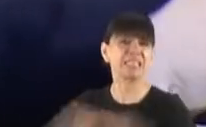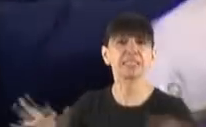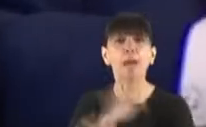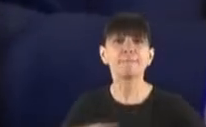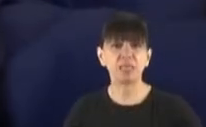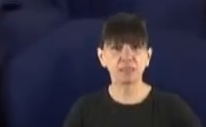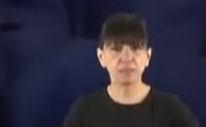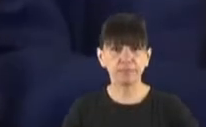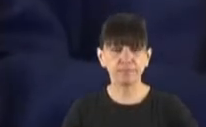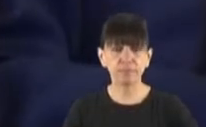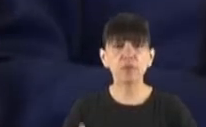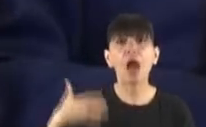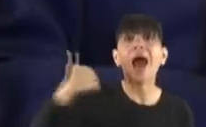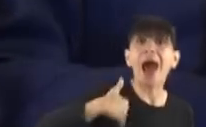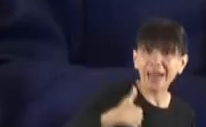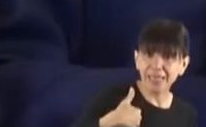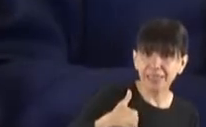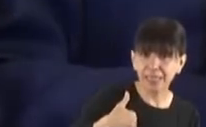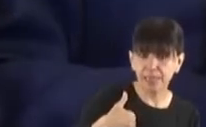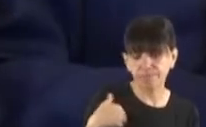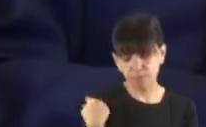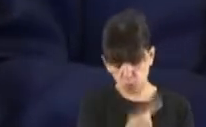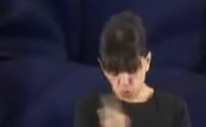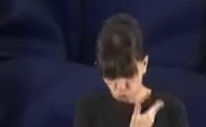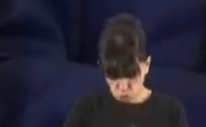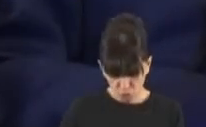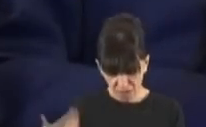Argentina, y este gobierno particularmente,